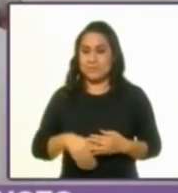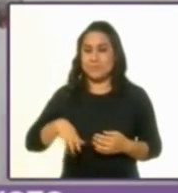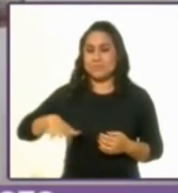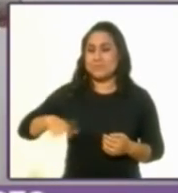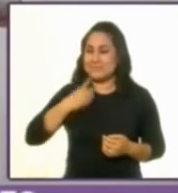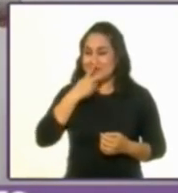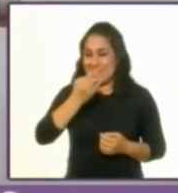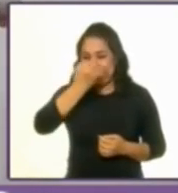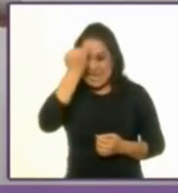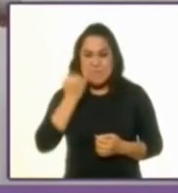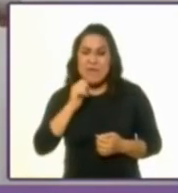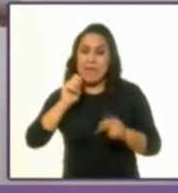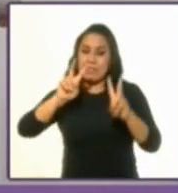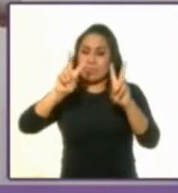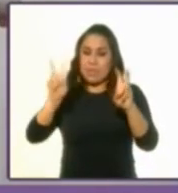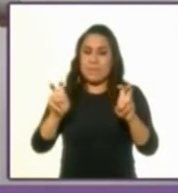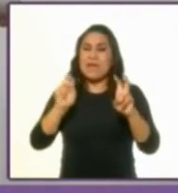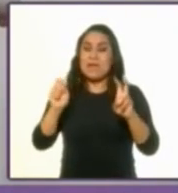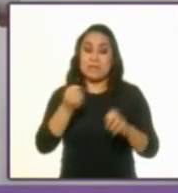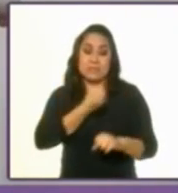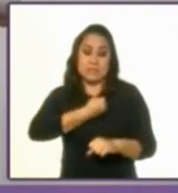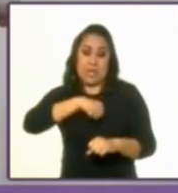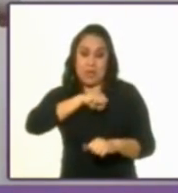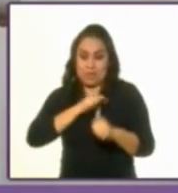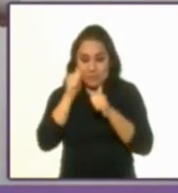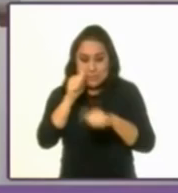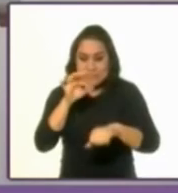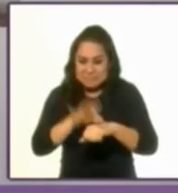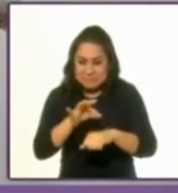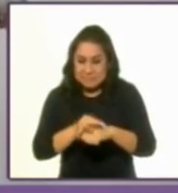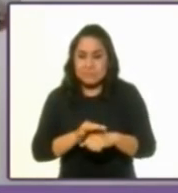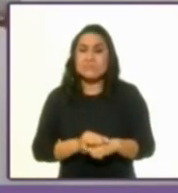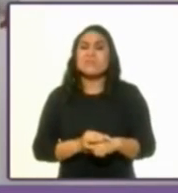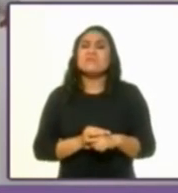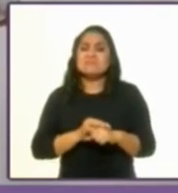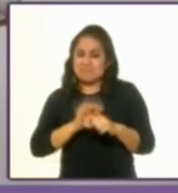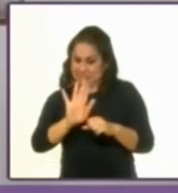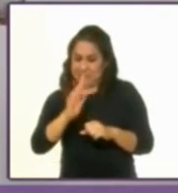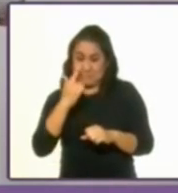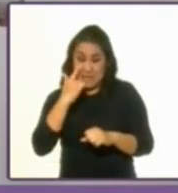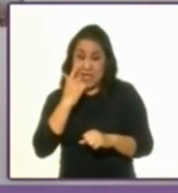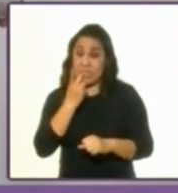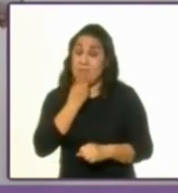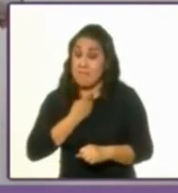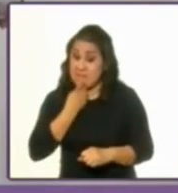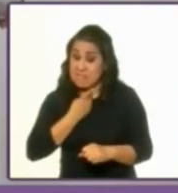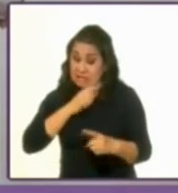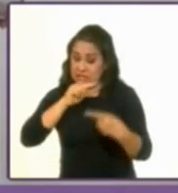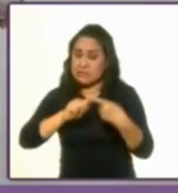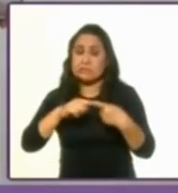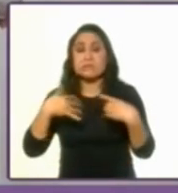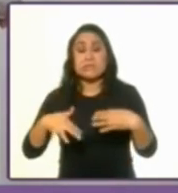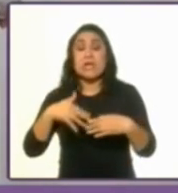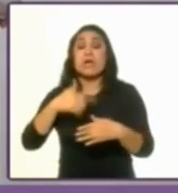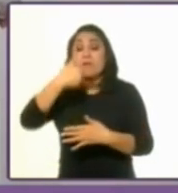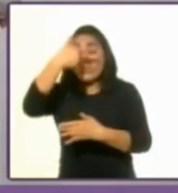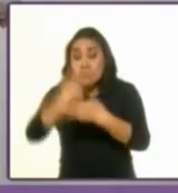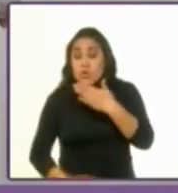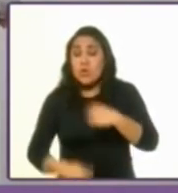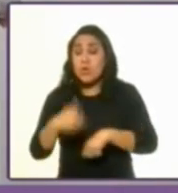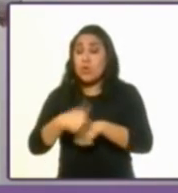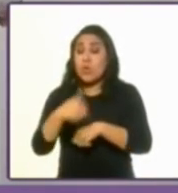hizo ir más un momento hacia el tema de salud a ver un dato en mate de diabetes la ciudad ocupa el lugar 28